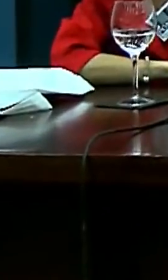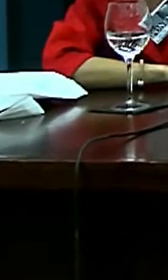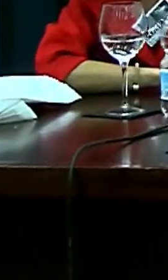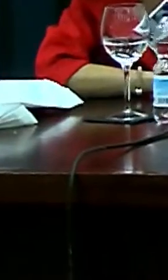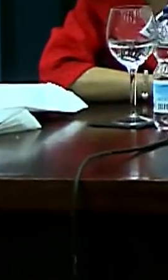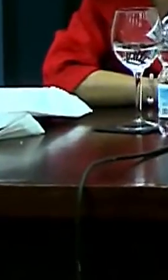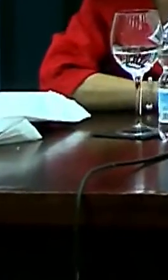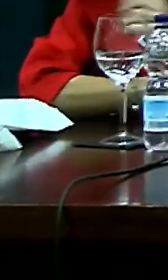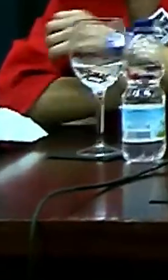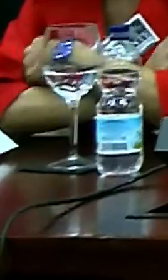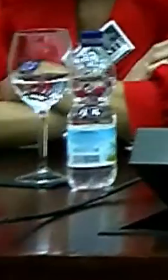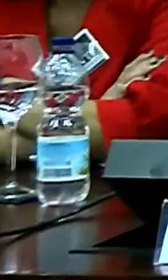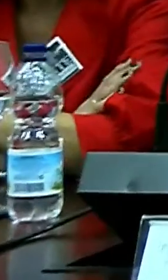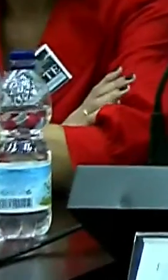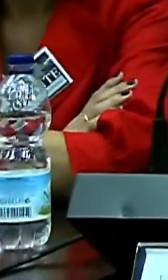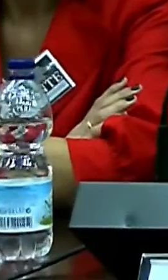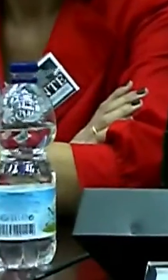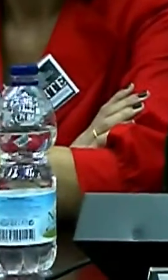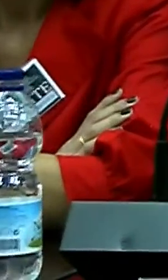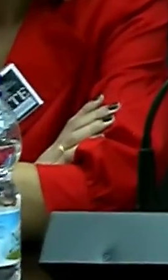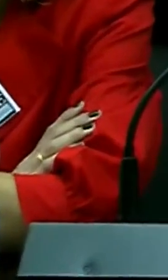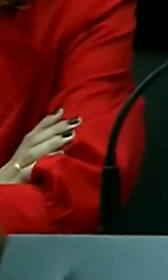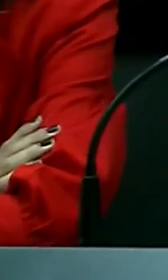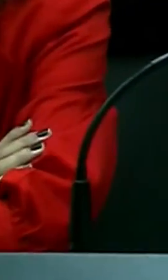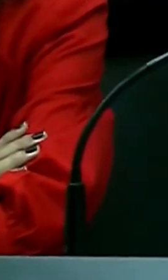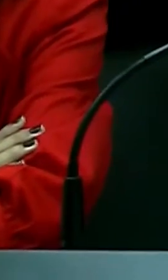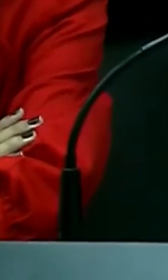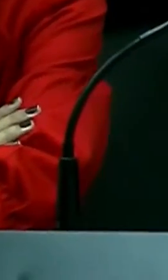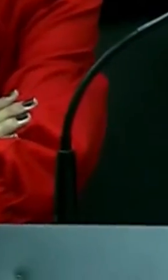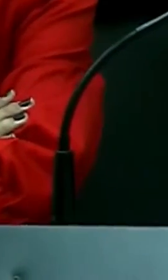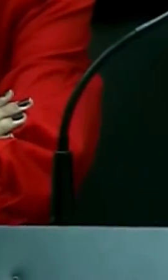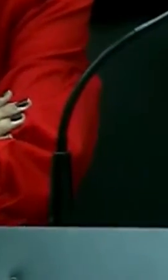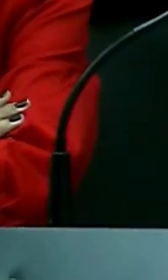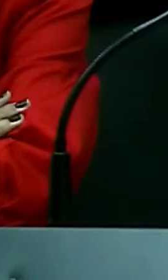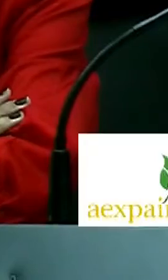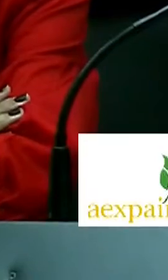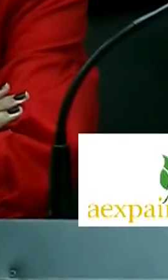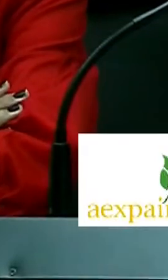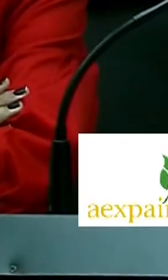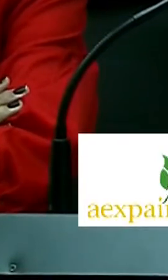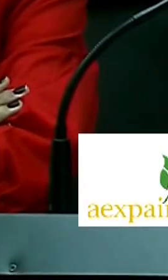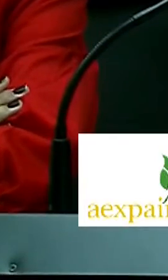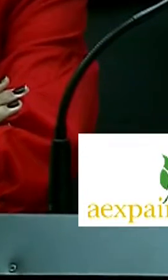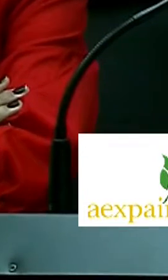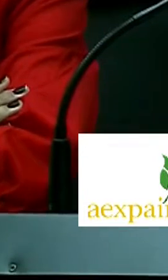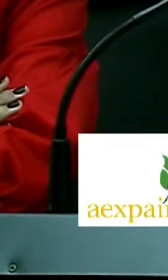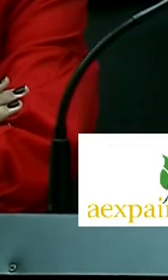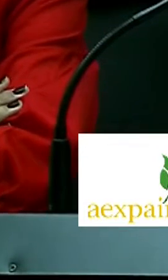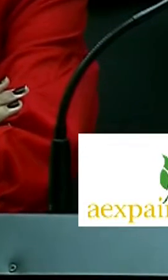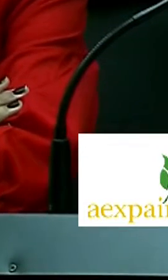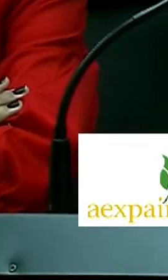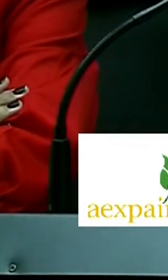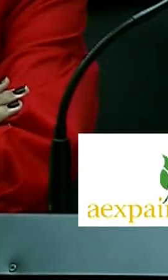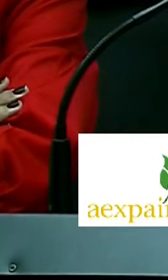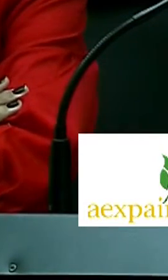lugar, agradecer a la Fundación Moriche, a Magdalena. Yo conozco a Magdalena a través de José María,